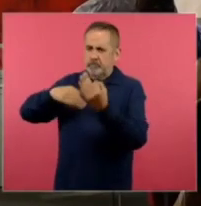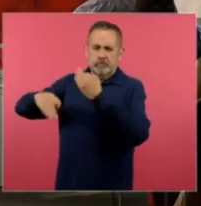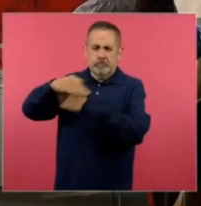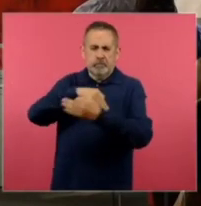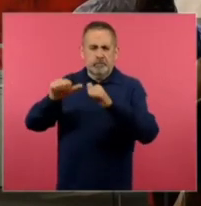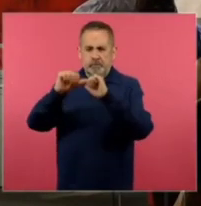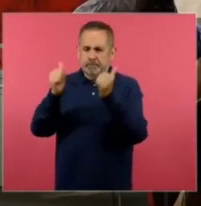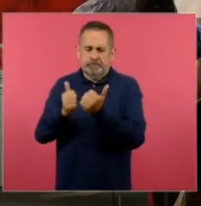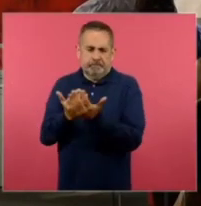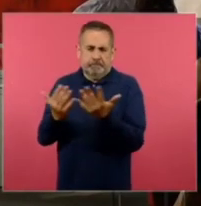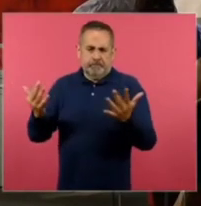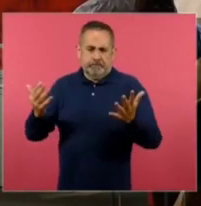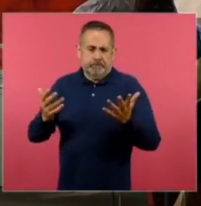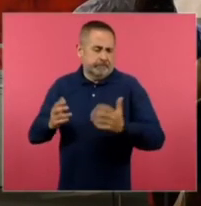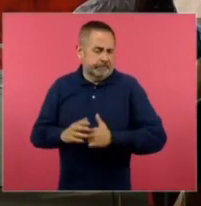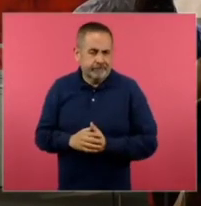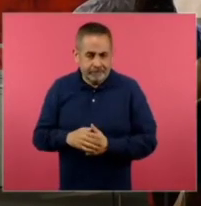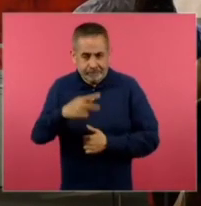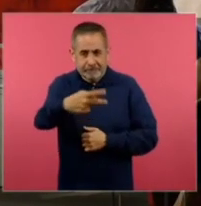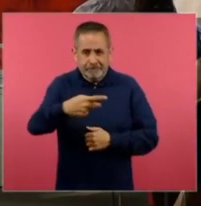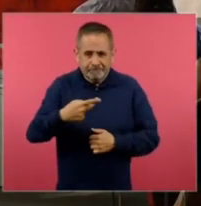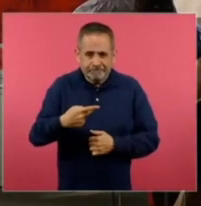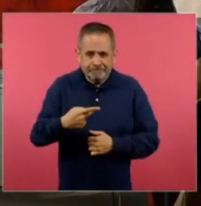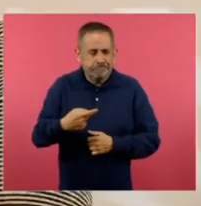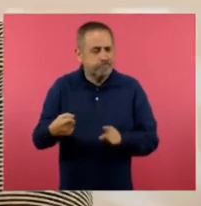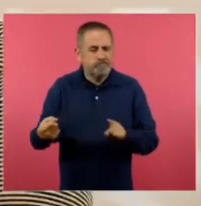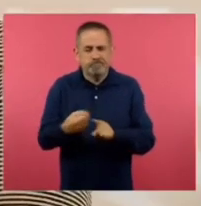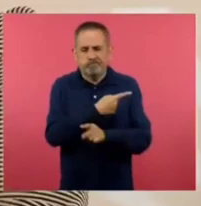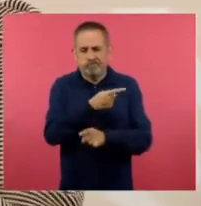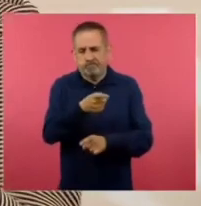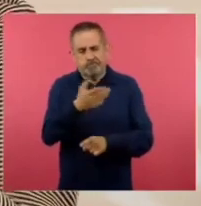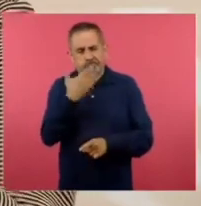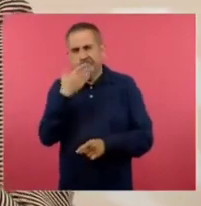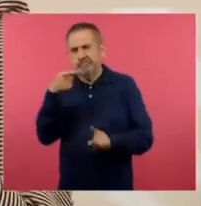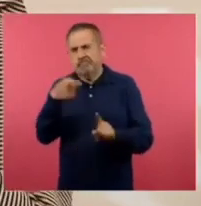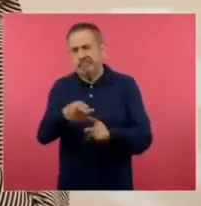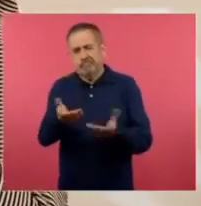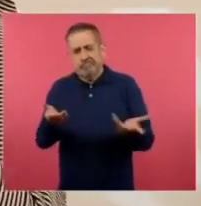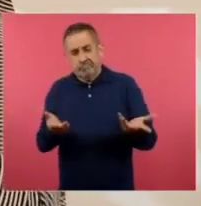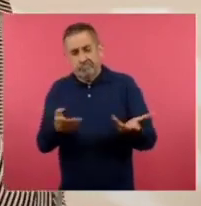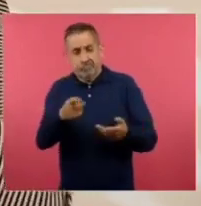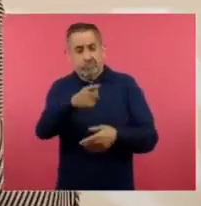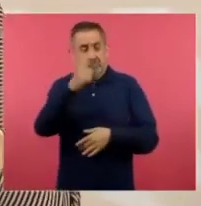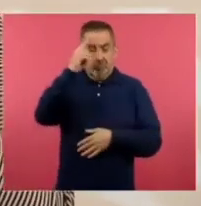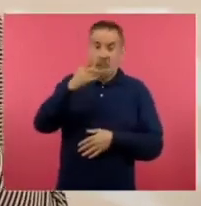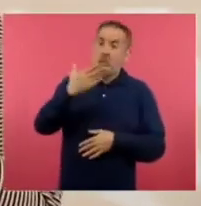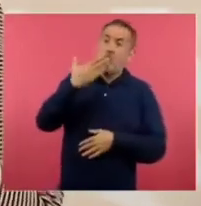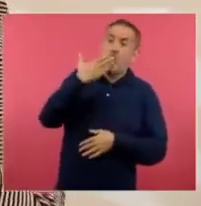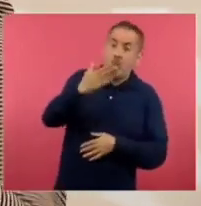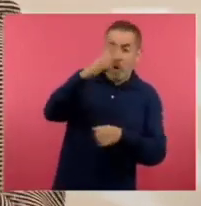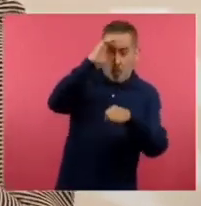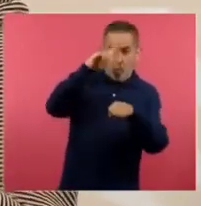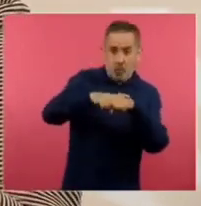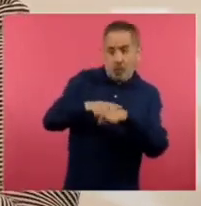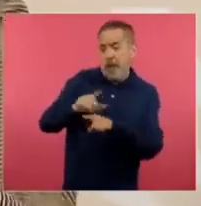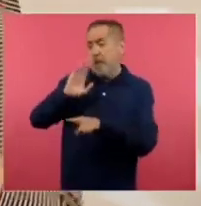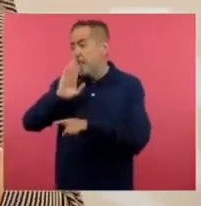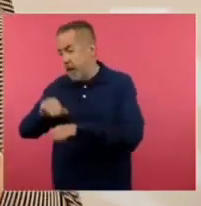arte. Entonces, me parece que la pregunta es desafortunada en ese sentido, porque lo que hace es plantear que hay una buena cultura